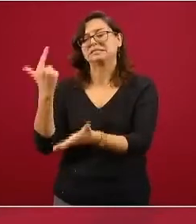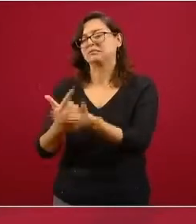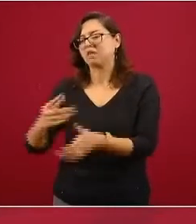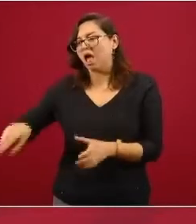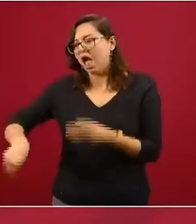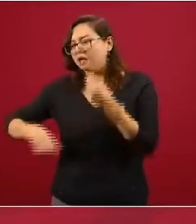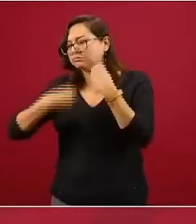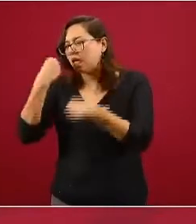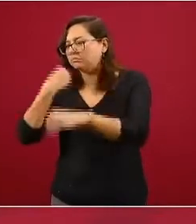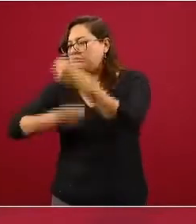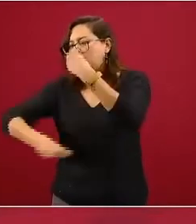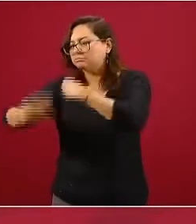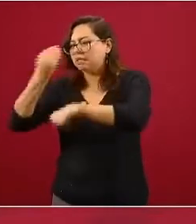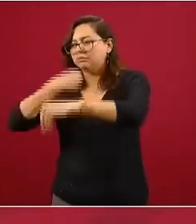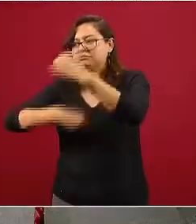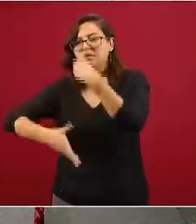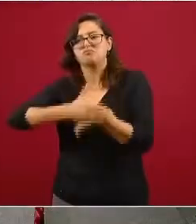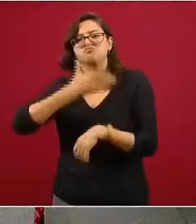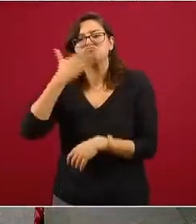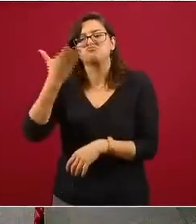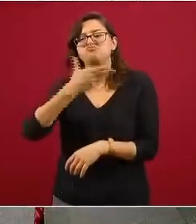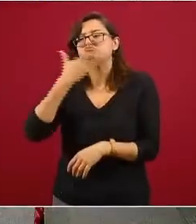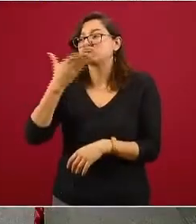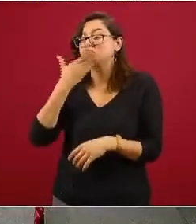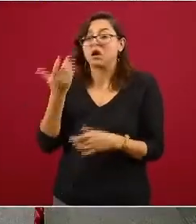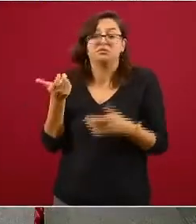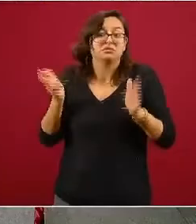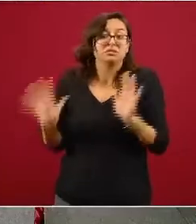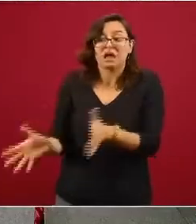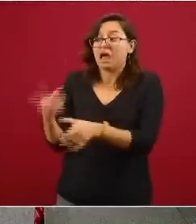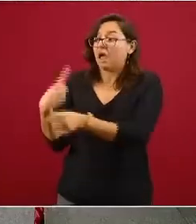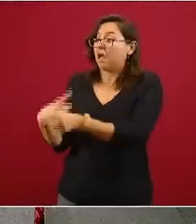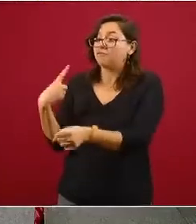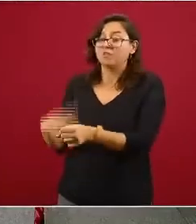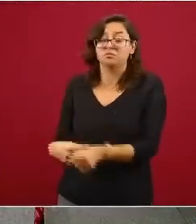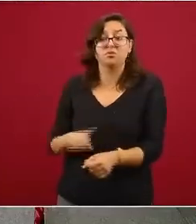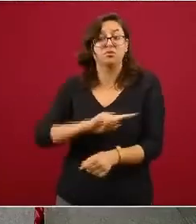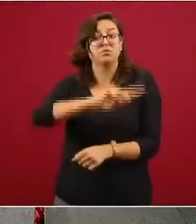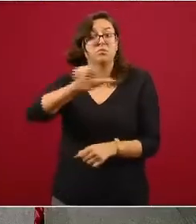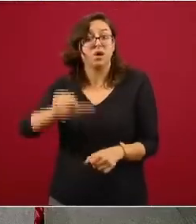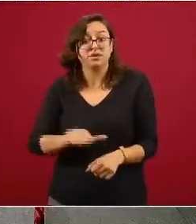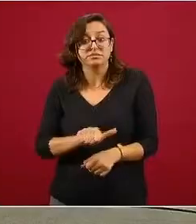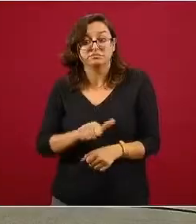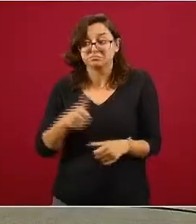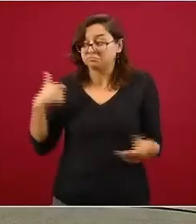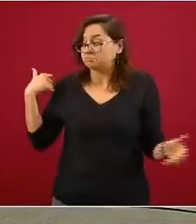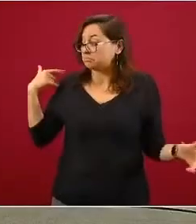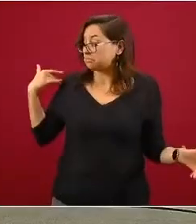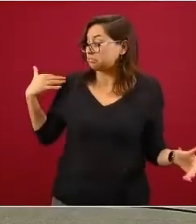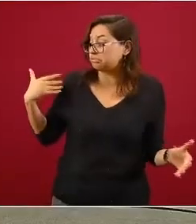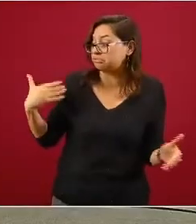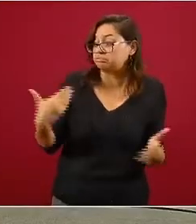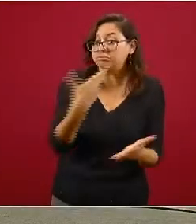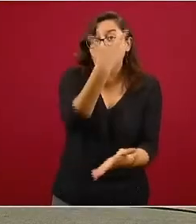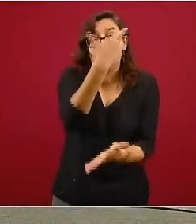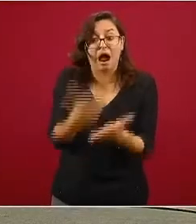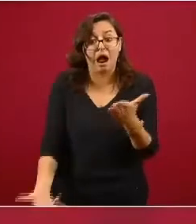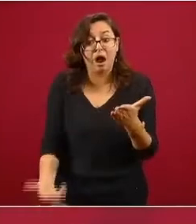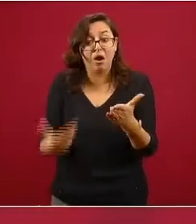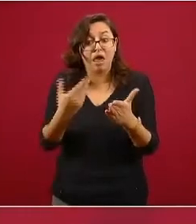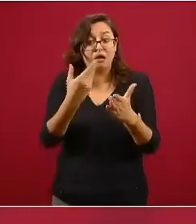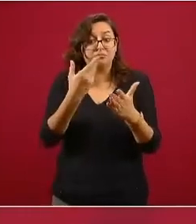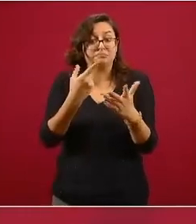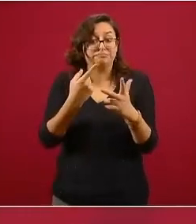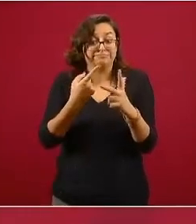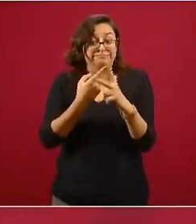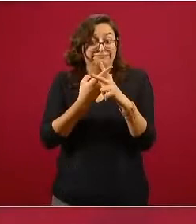importantes. En ese perfil llegó la epidemia de COVID-19, esta es una pandemia, no perder de